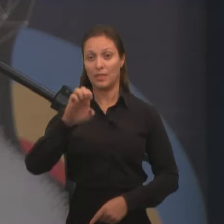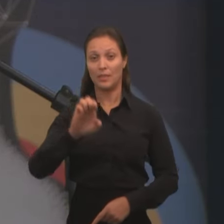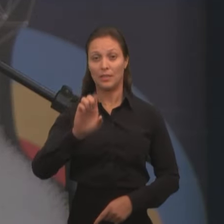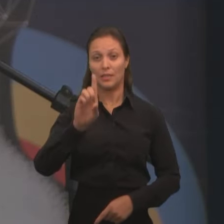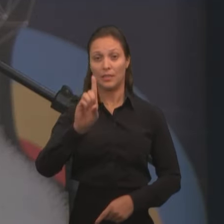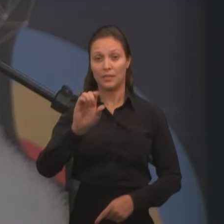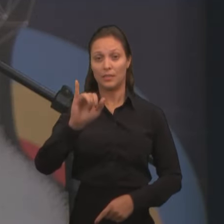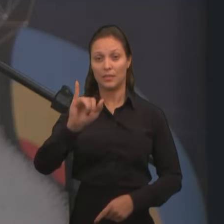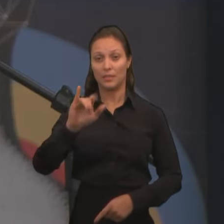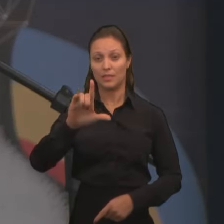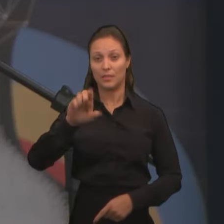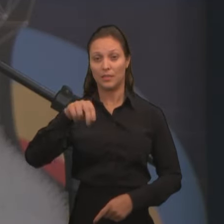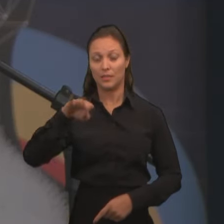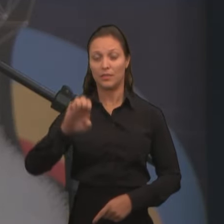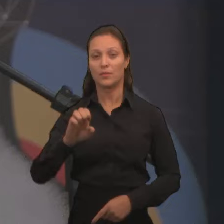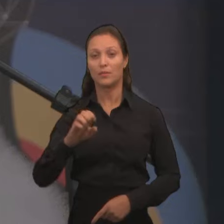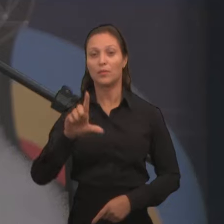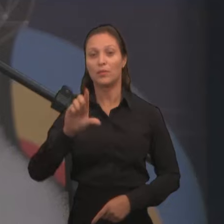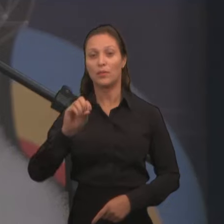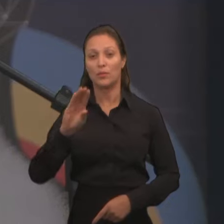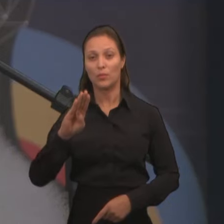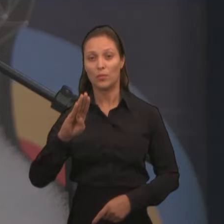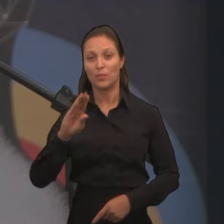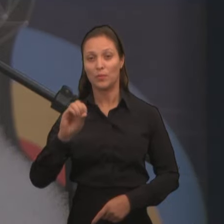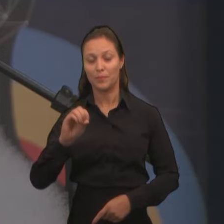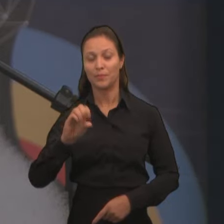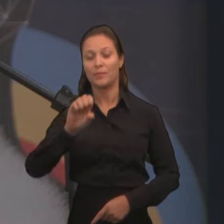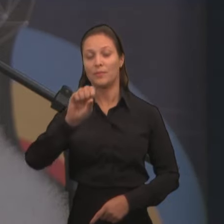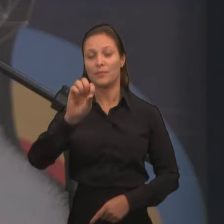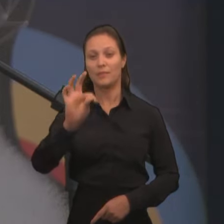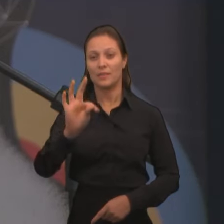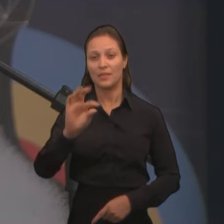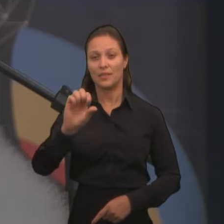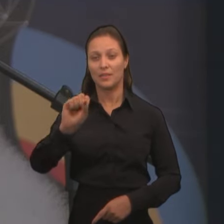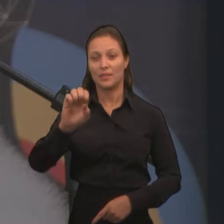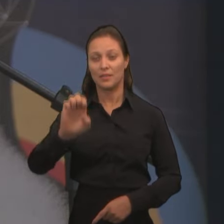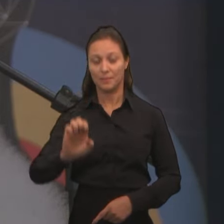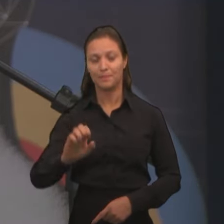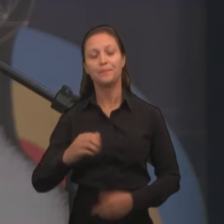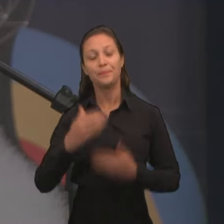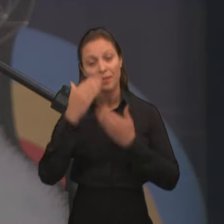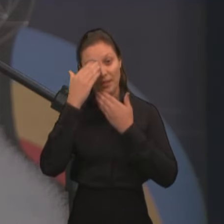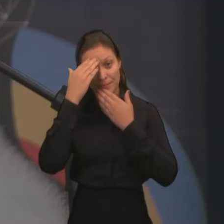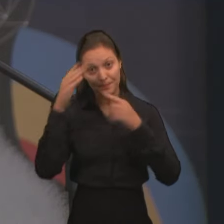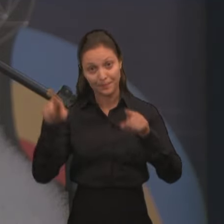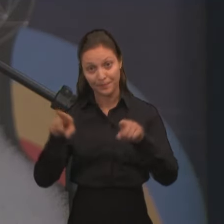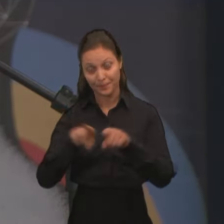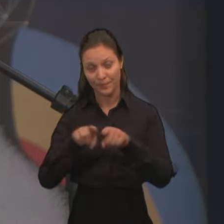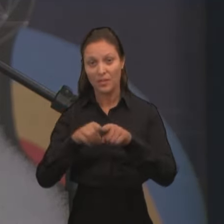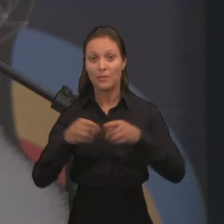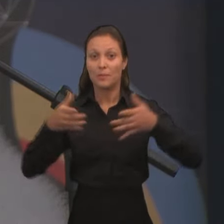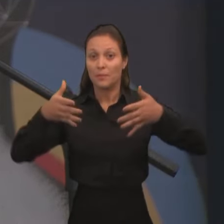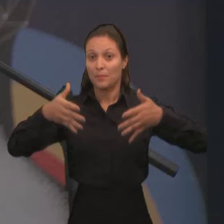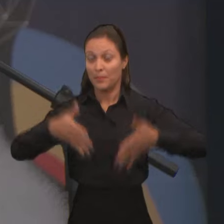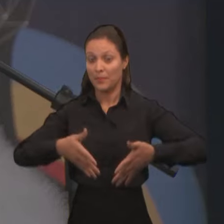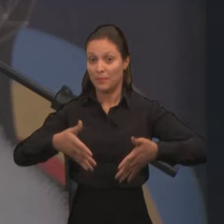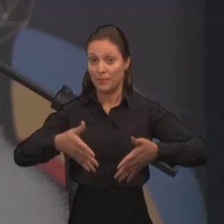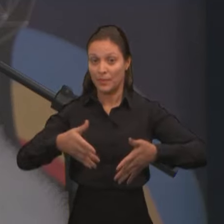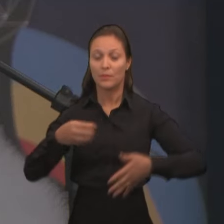Tribunal Superior Electoral. También le agradecemos la presencia de magistradas y magistrados, señoras y